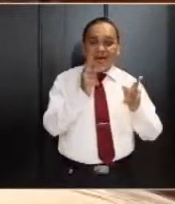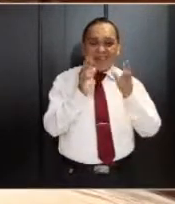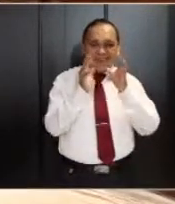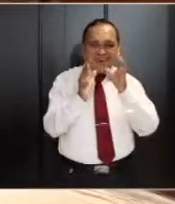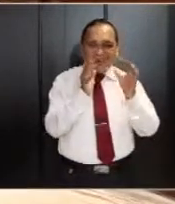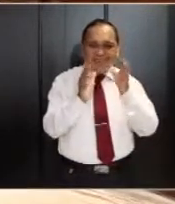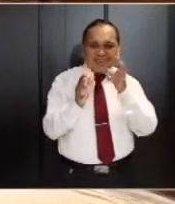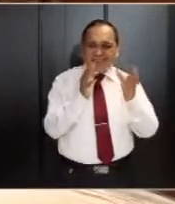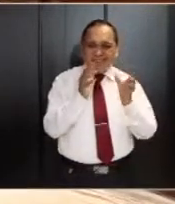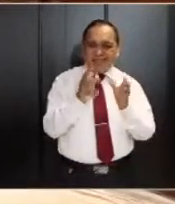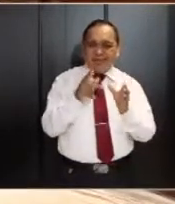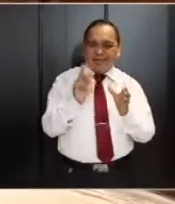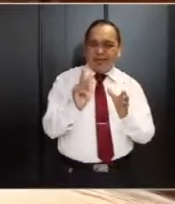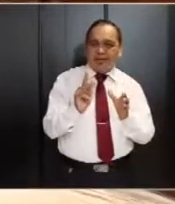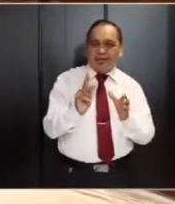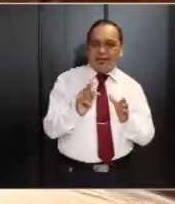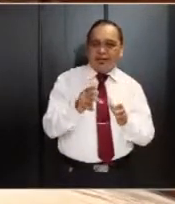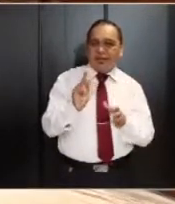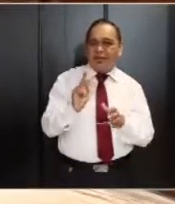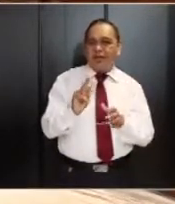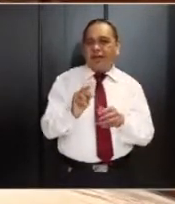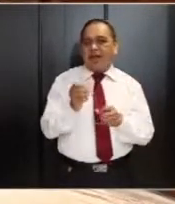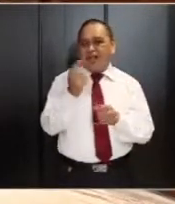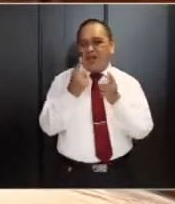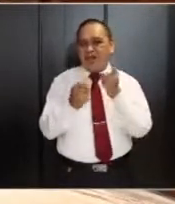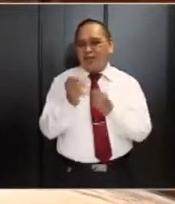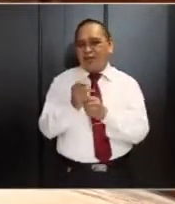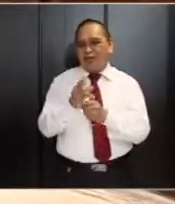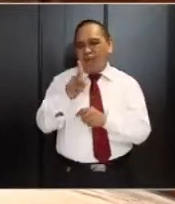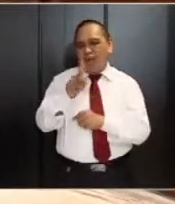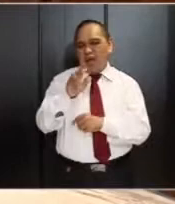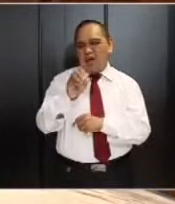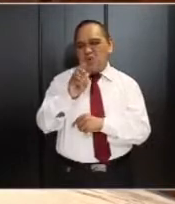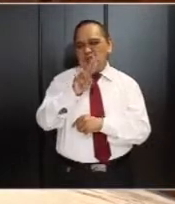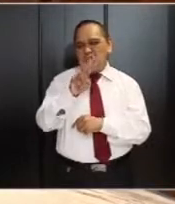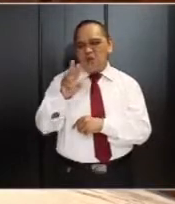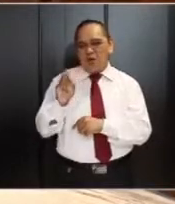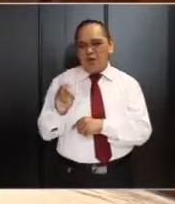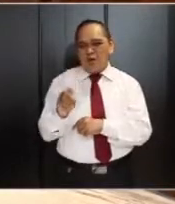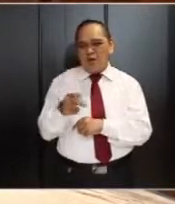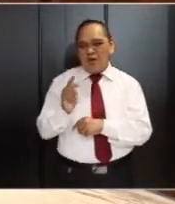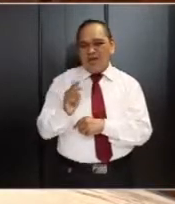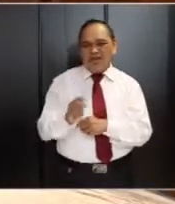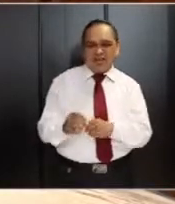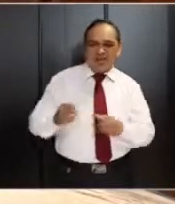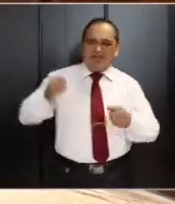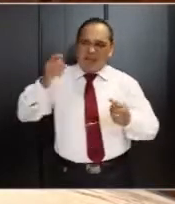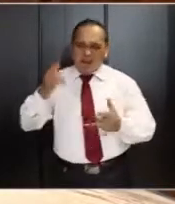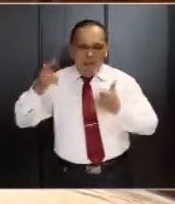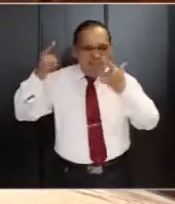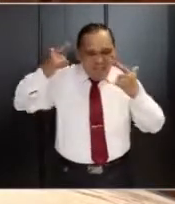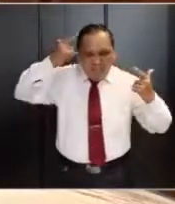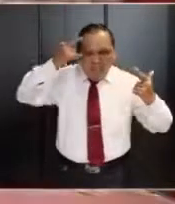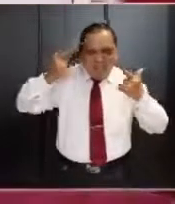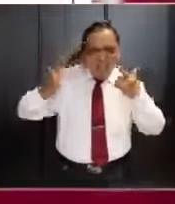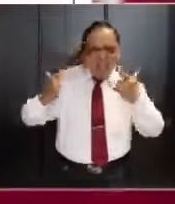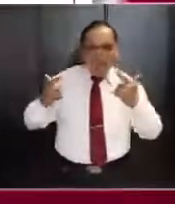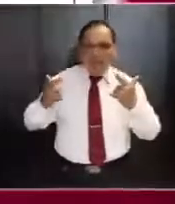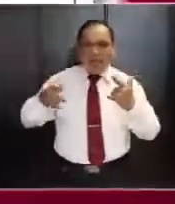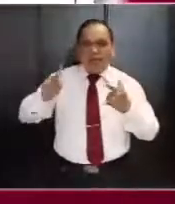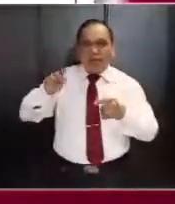al estilo de Eliseo Fernández, del porro, como le dicen sus amigos, pues se vandaliza esa situación,